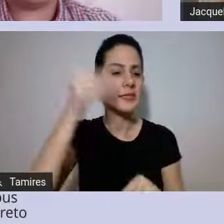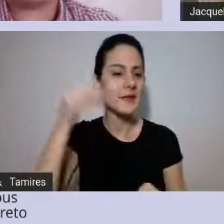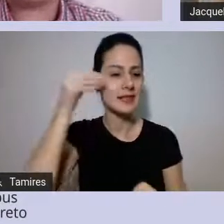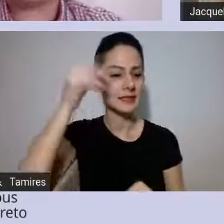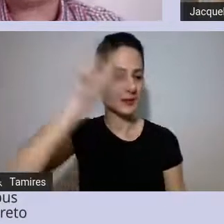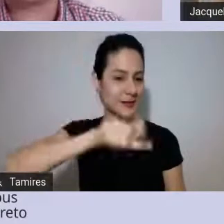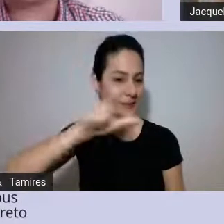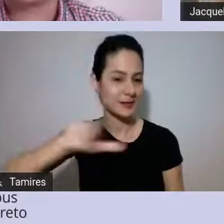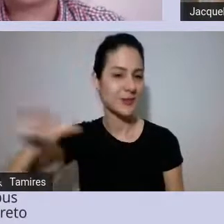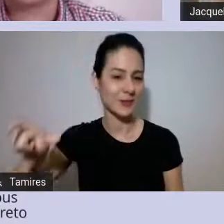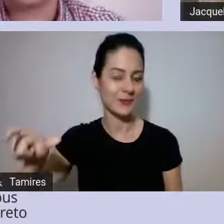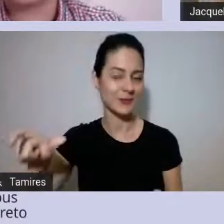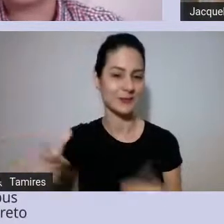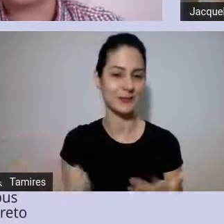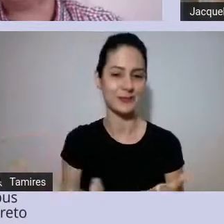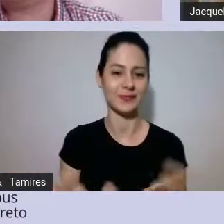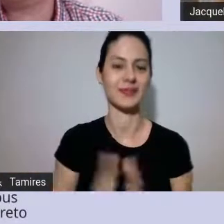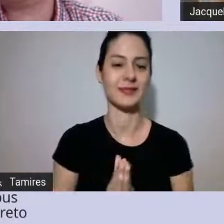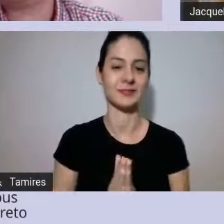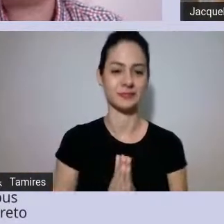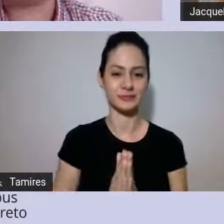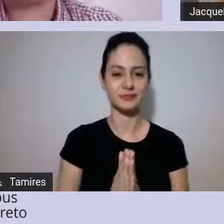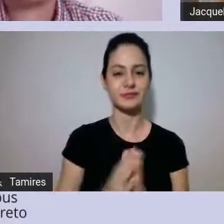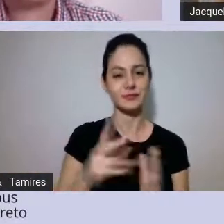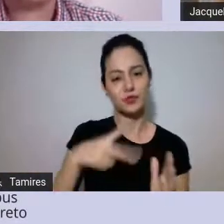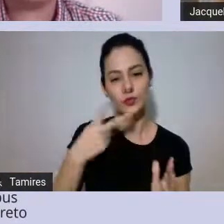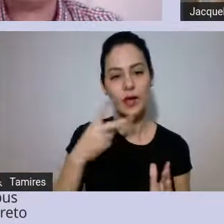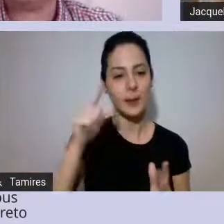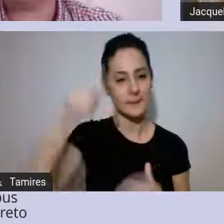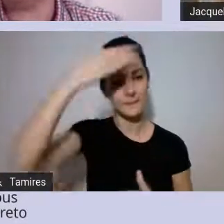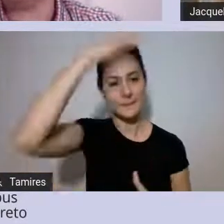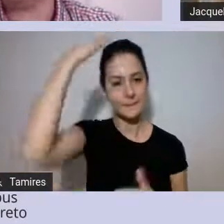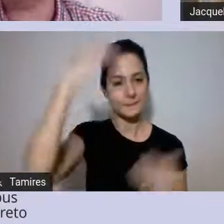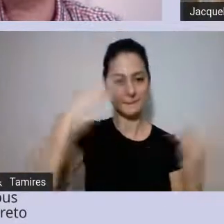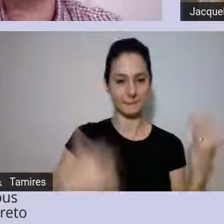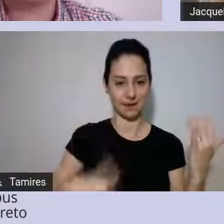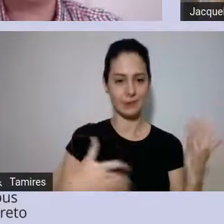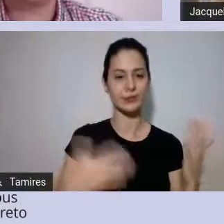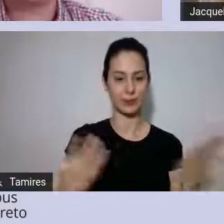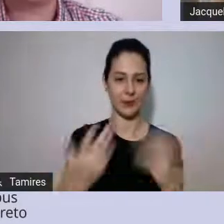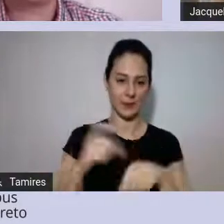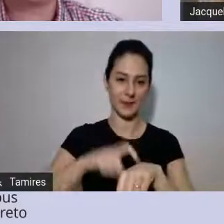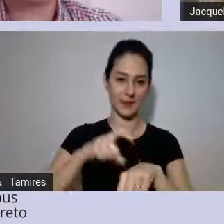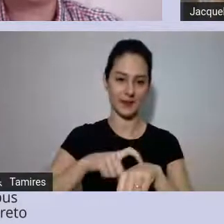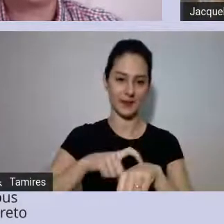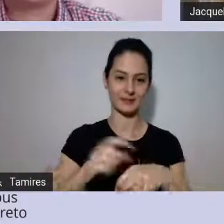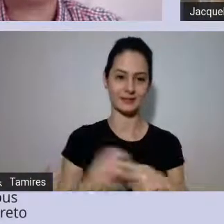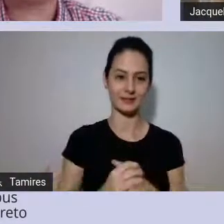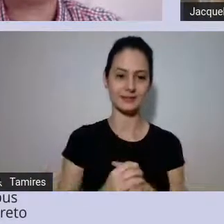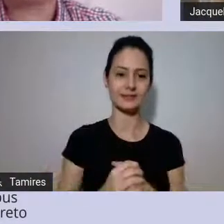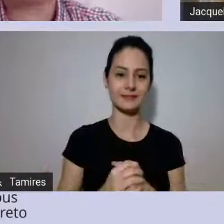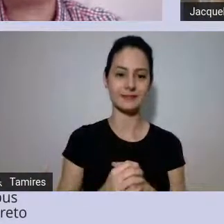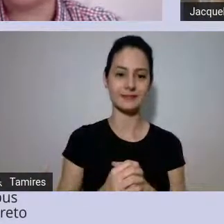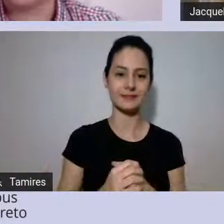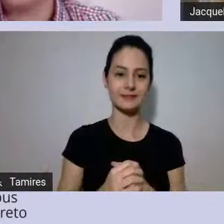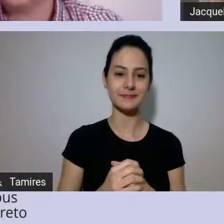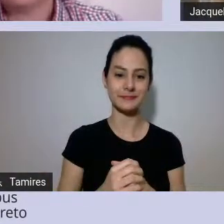personas. Claro, no a la nuestra, que estamos tan lejos de México en este momento, pero estando allá, sí.